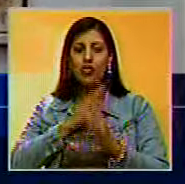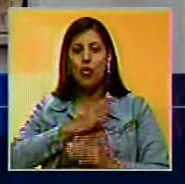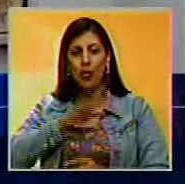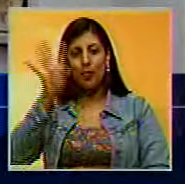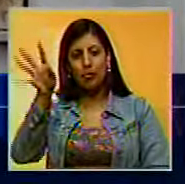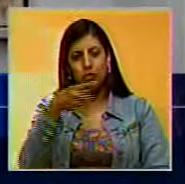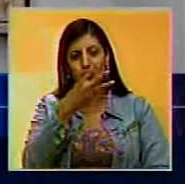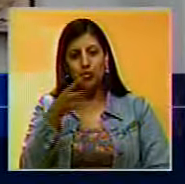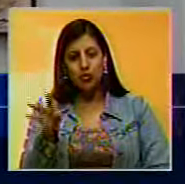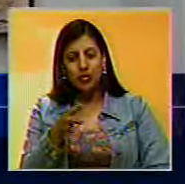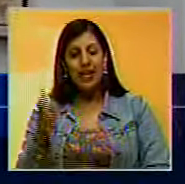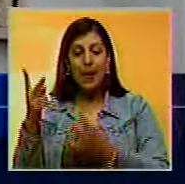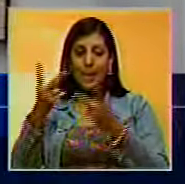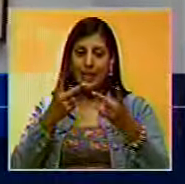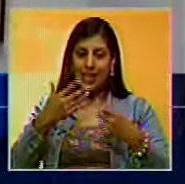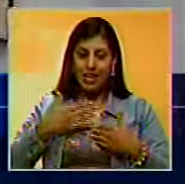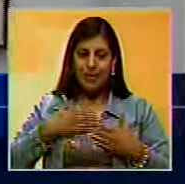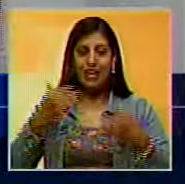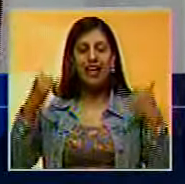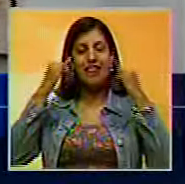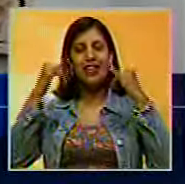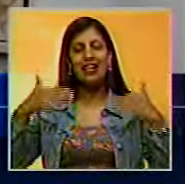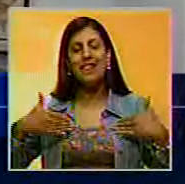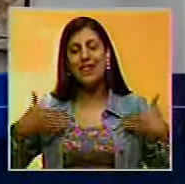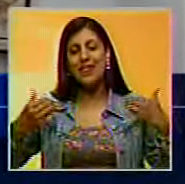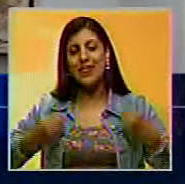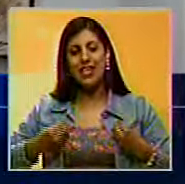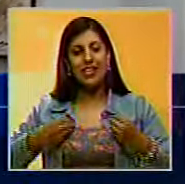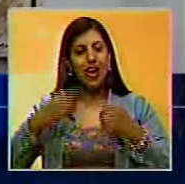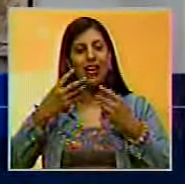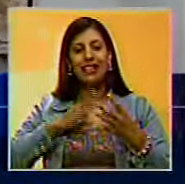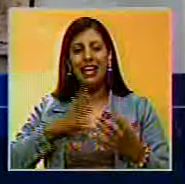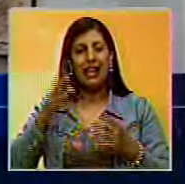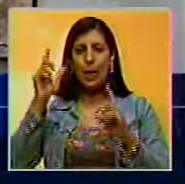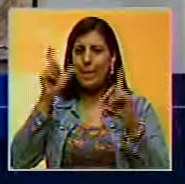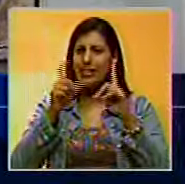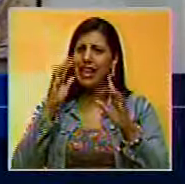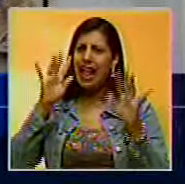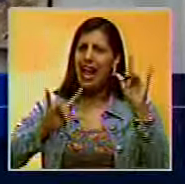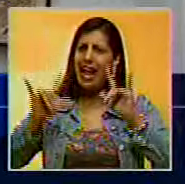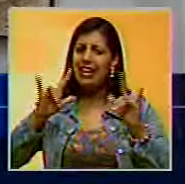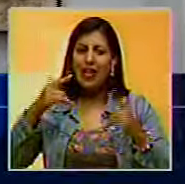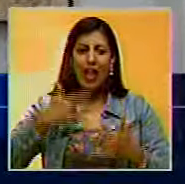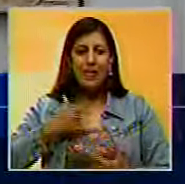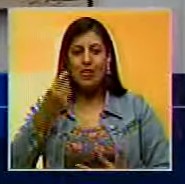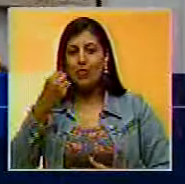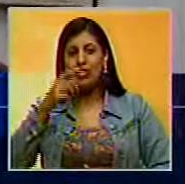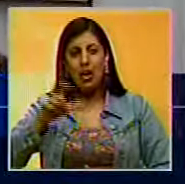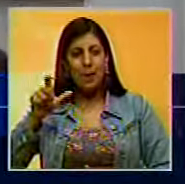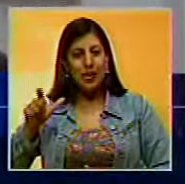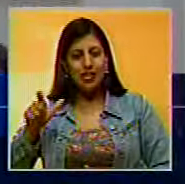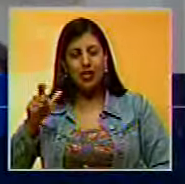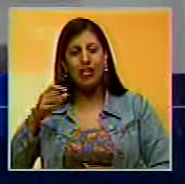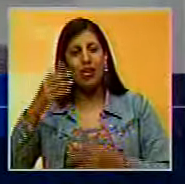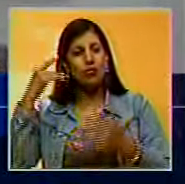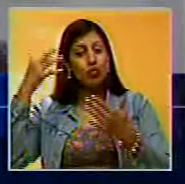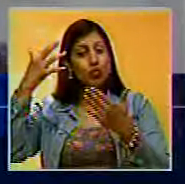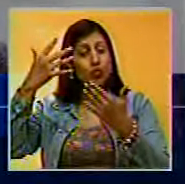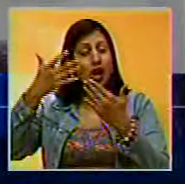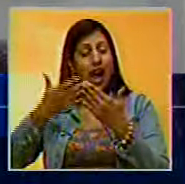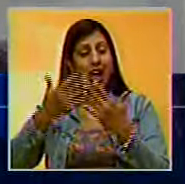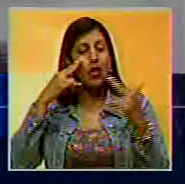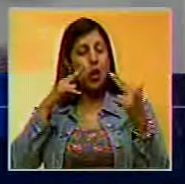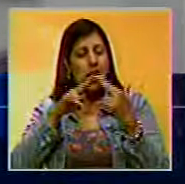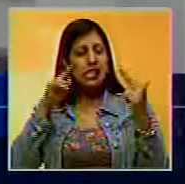por la invitación, celebrando la vida, feliz con tanta gente querida, además, tanta gente de tantos años